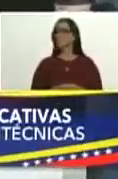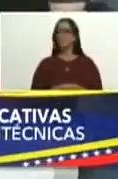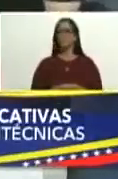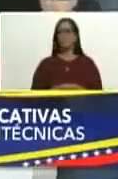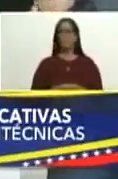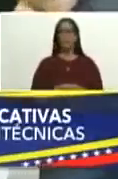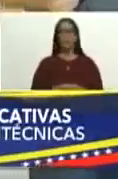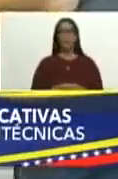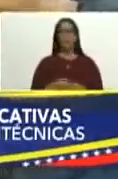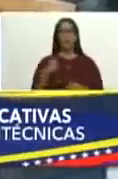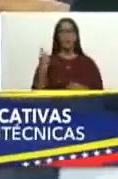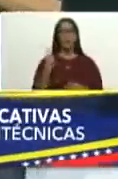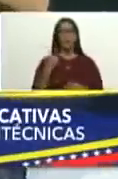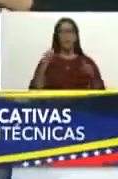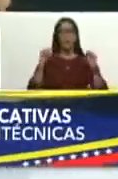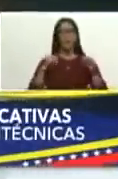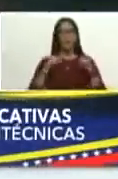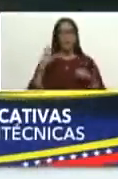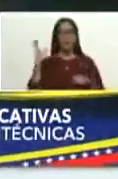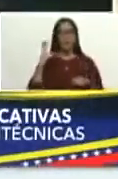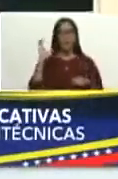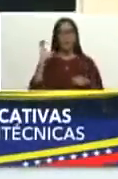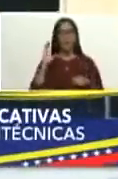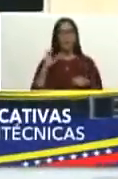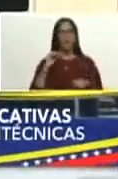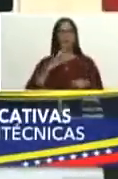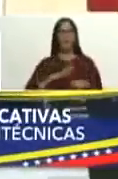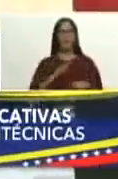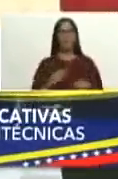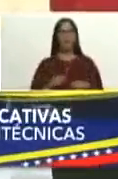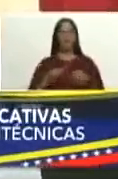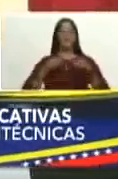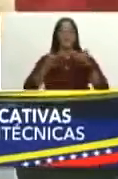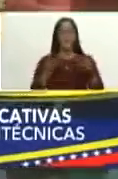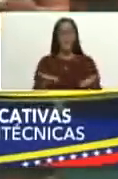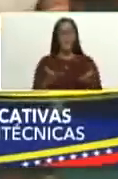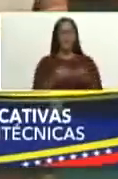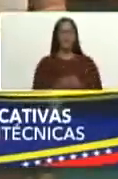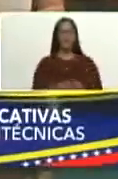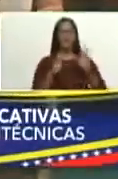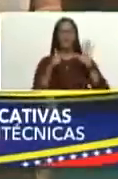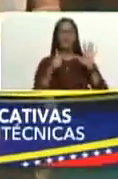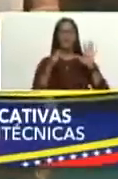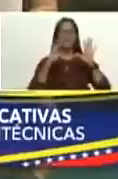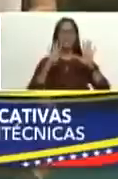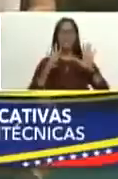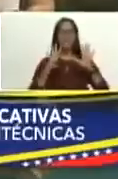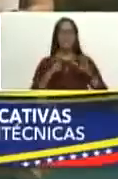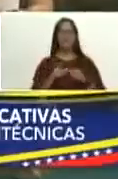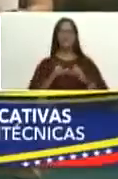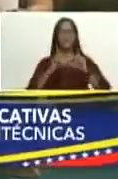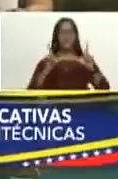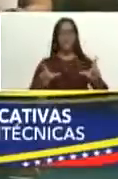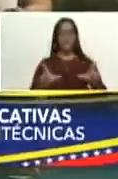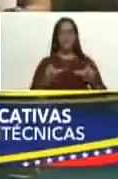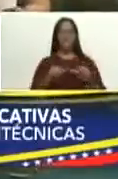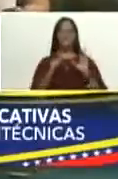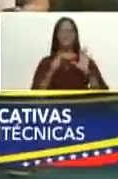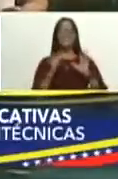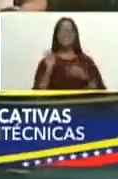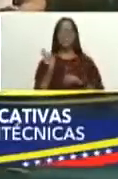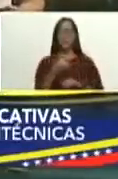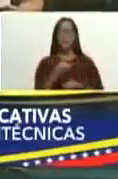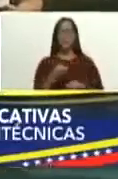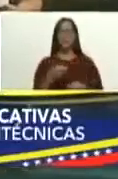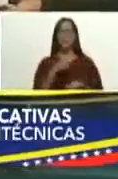Solo acá en Caracas estamos entregando 69 certificados de sexto grado por la